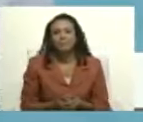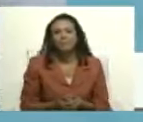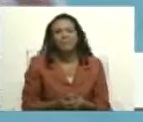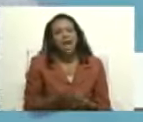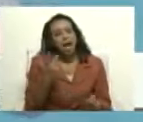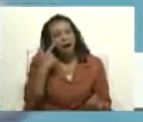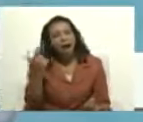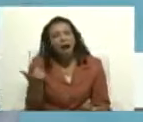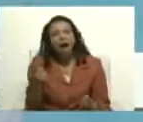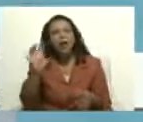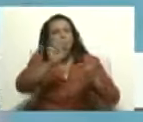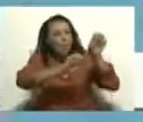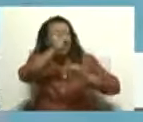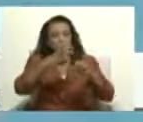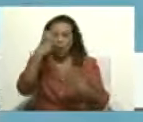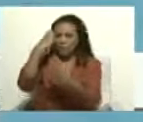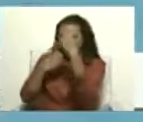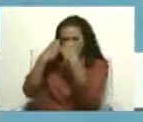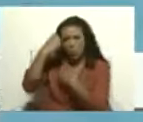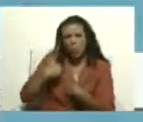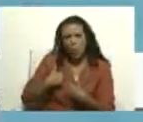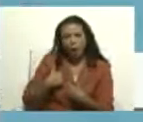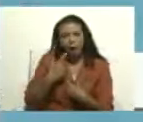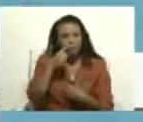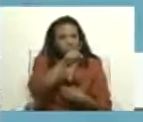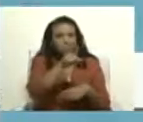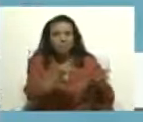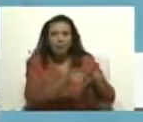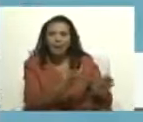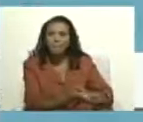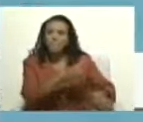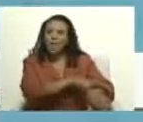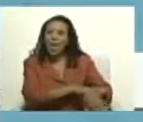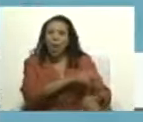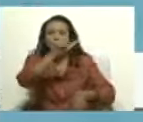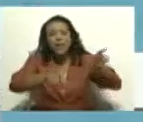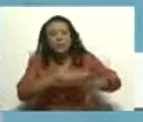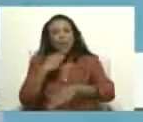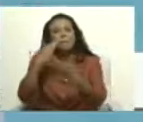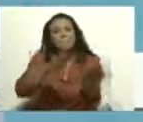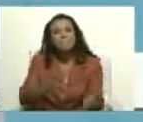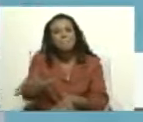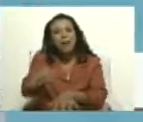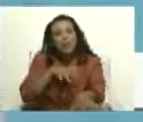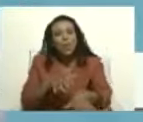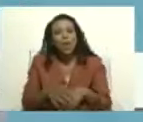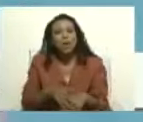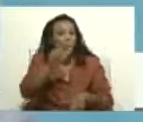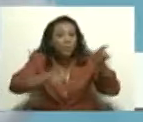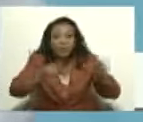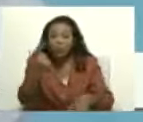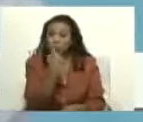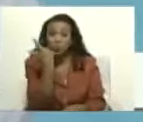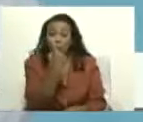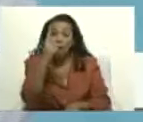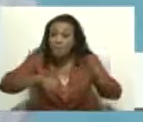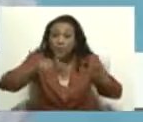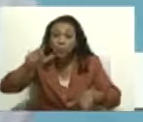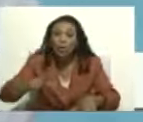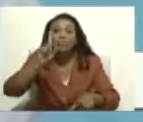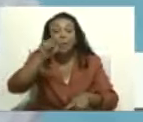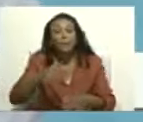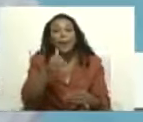nos califican y ellos no se dan cuenta que están matando muchísima más gente. Y no gente solamente,